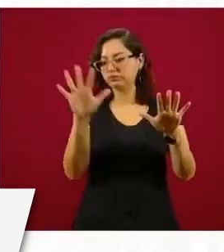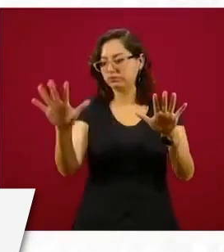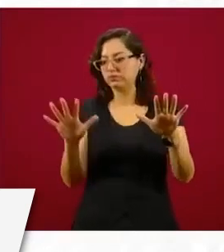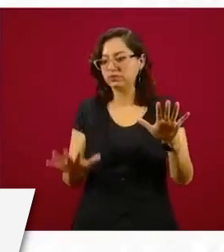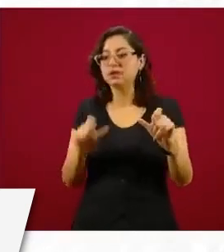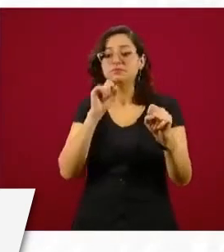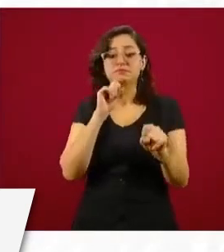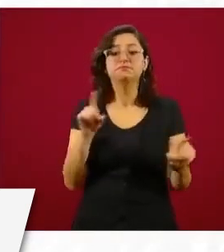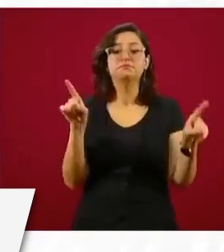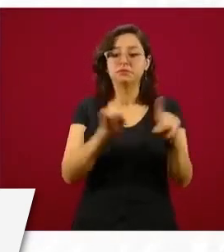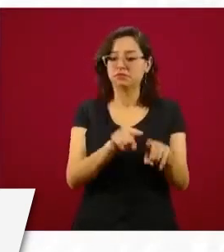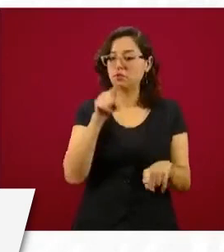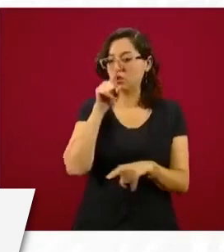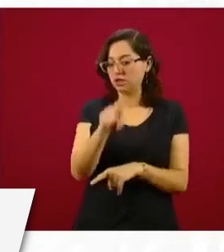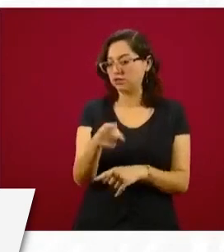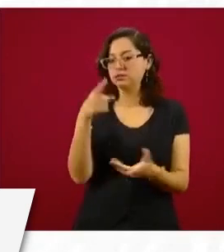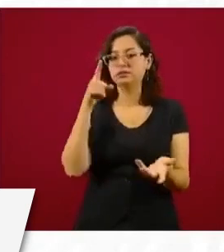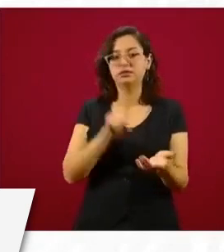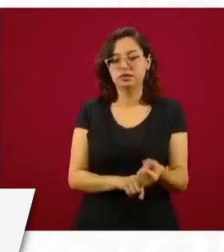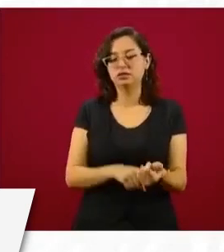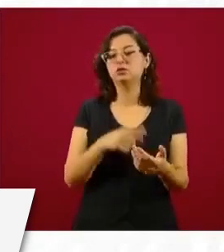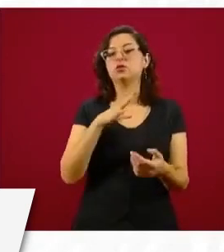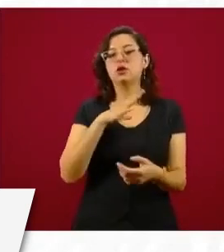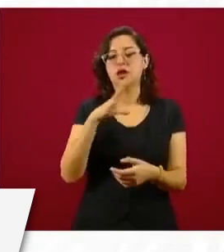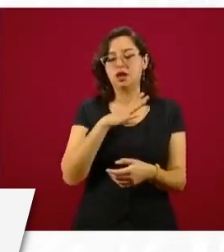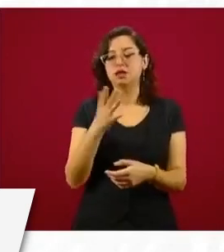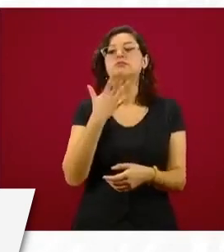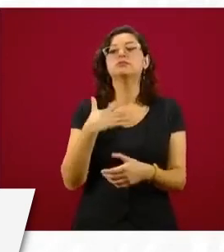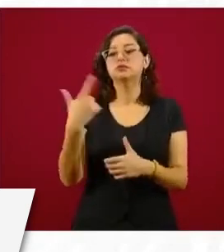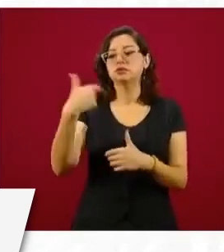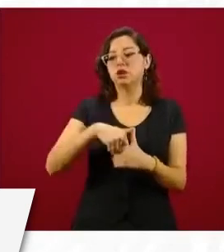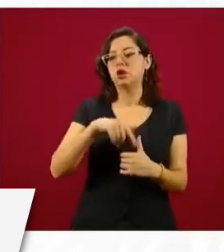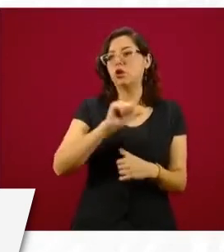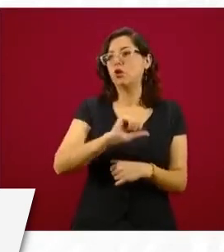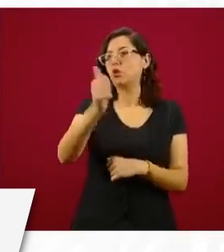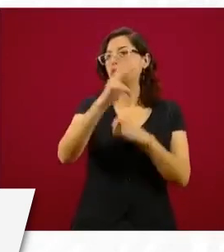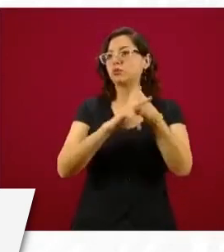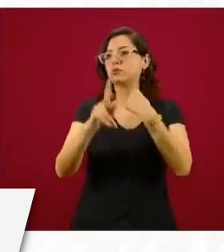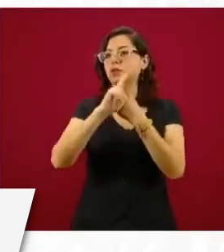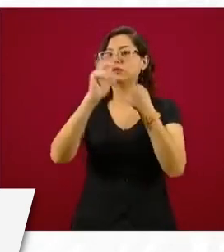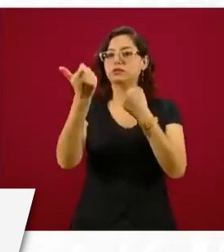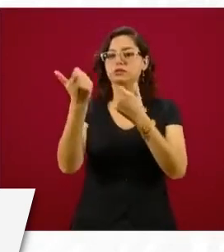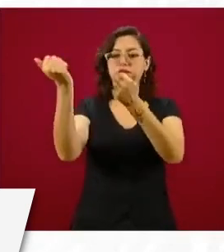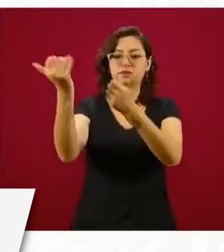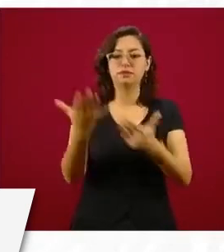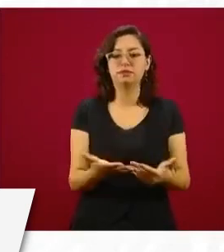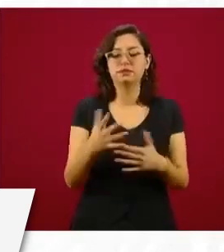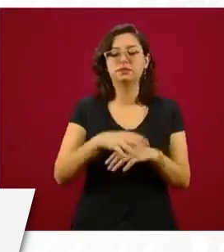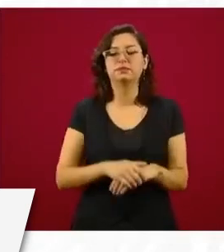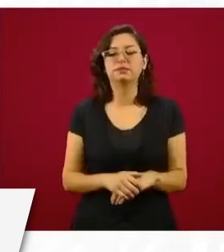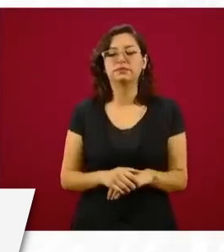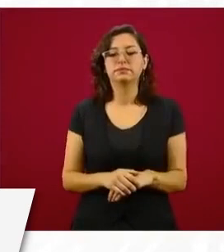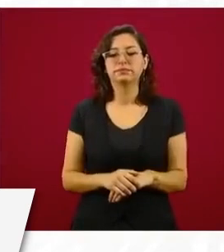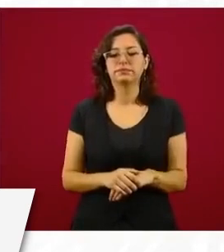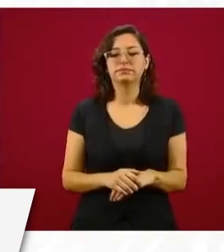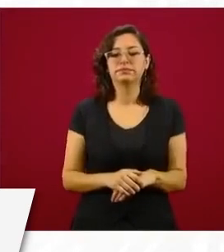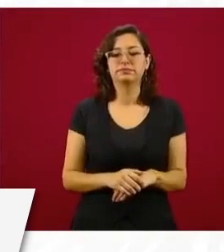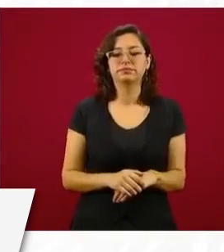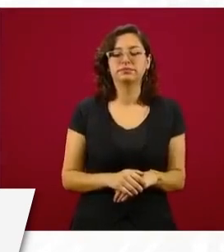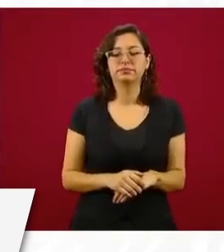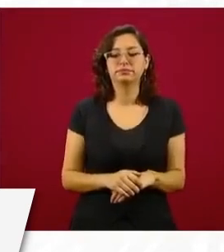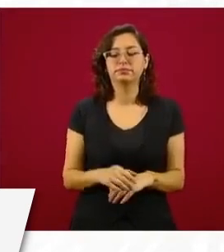franquicias que importan de manera directa sus combustibles. Las regiones son 8, las